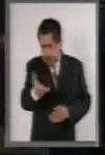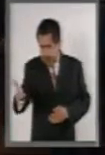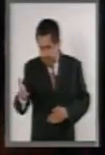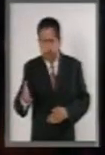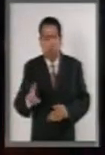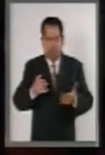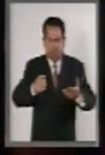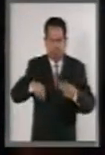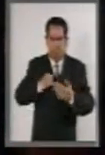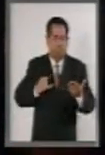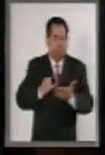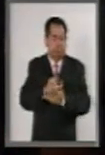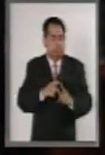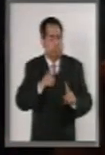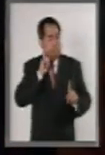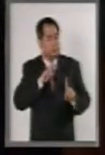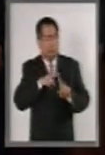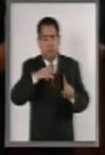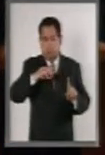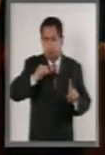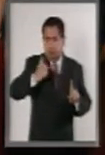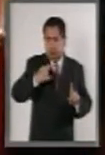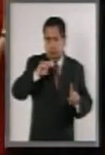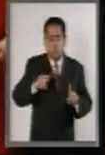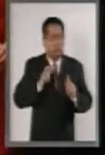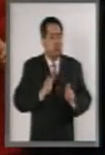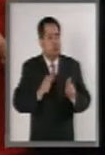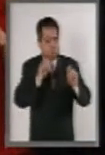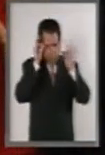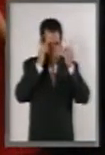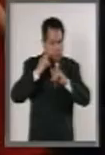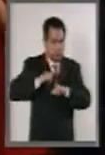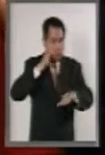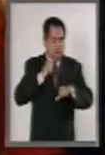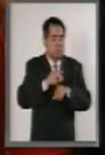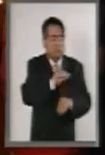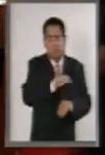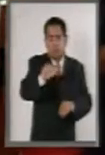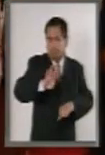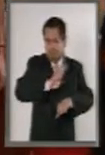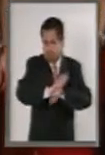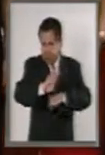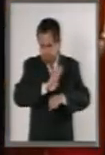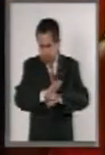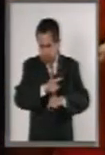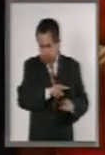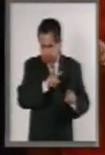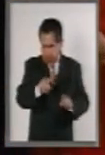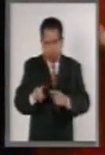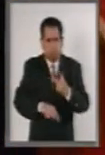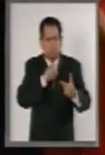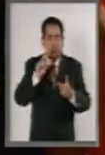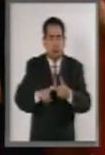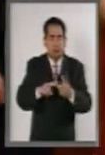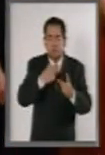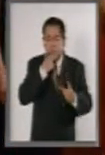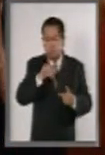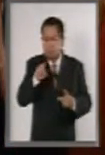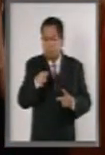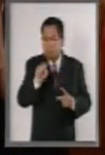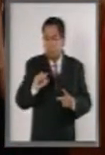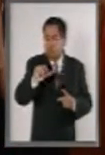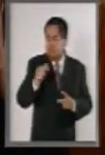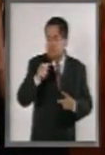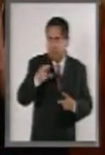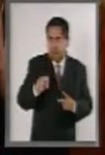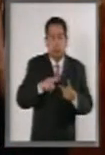forma. A la ciudadana Margarita Pérez Villaseñor como cónsul general de México en Sao Paulo, Brasil. Al ciudadano Jesús Alberto